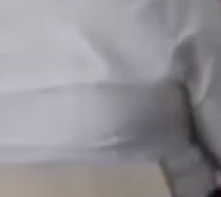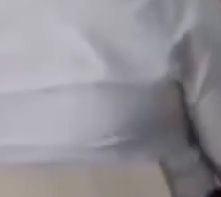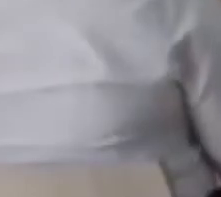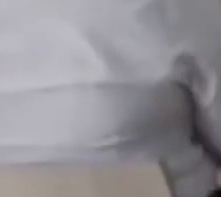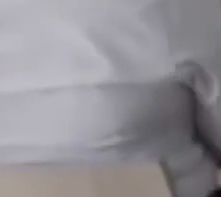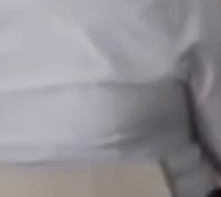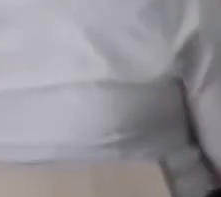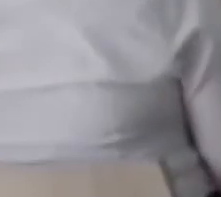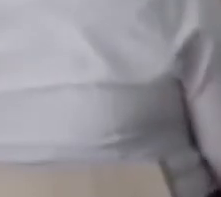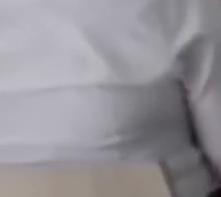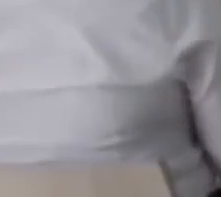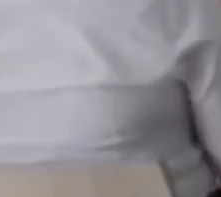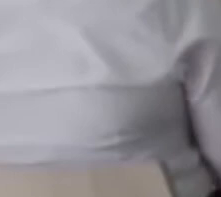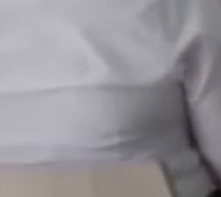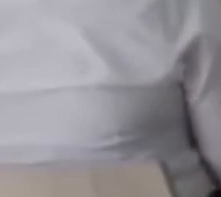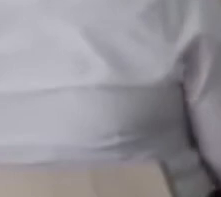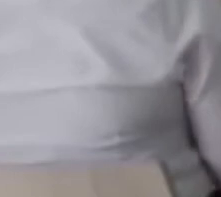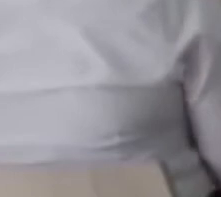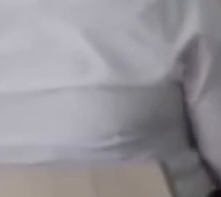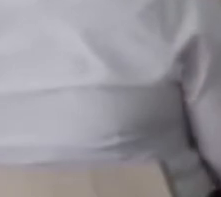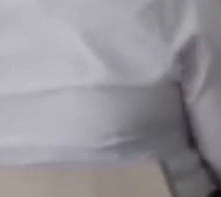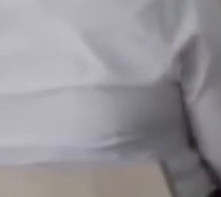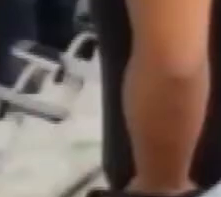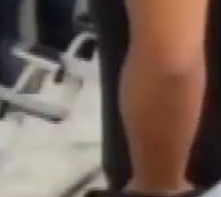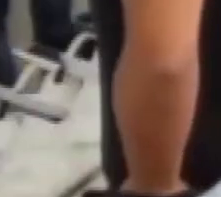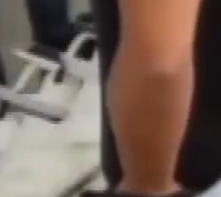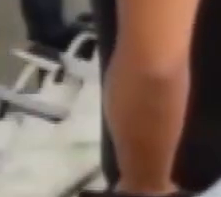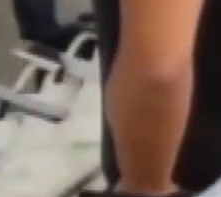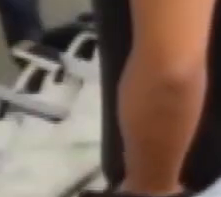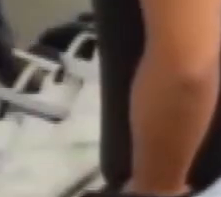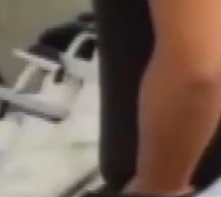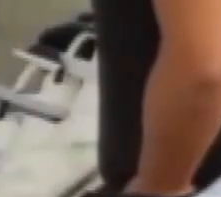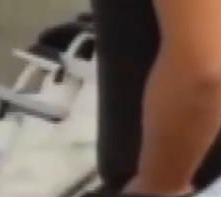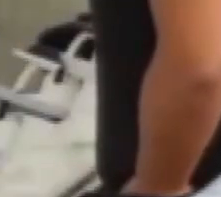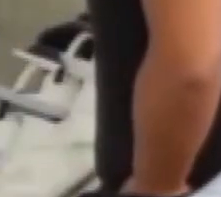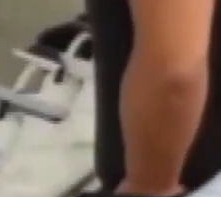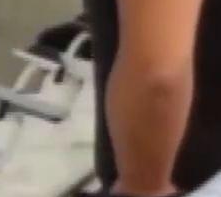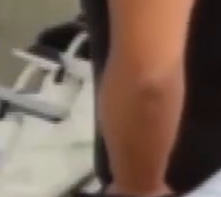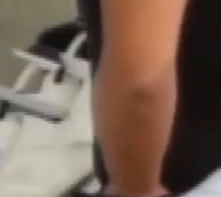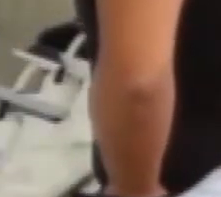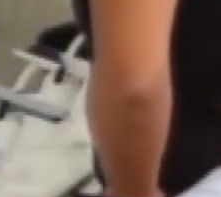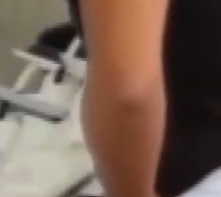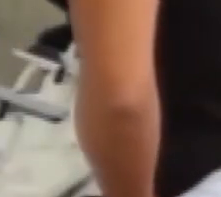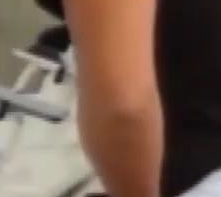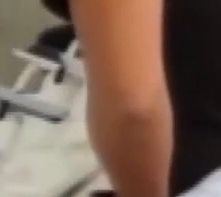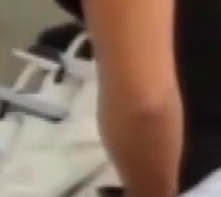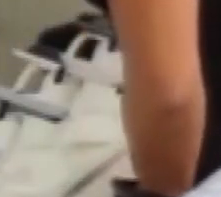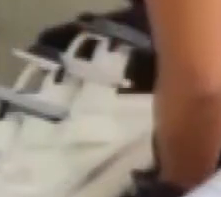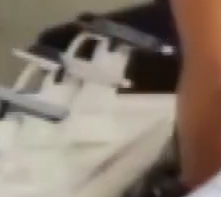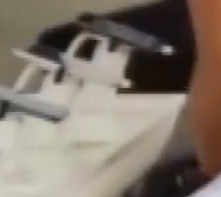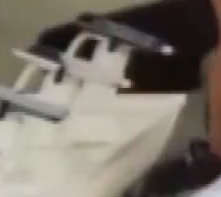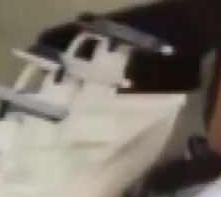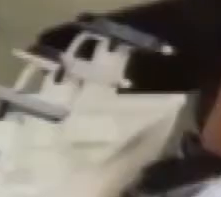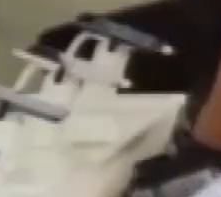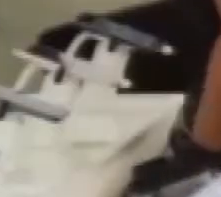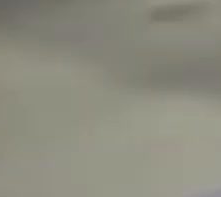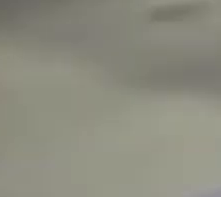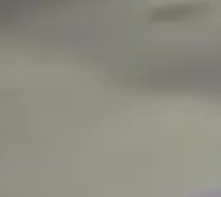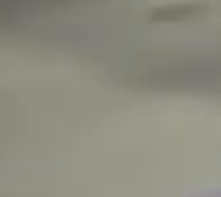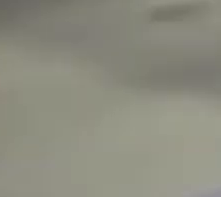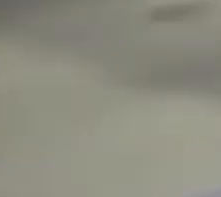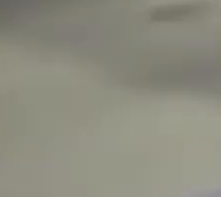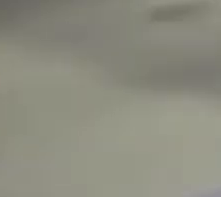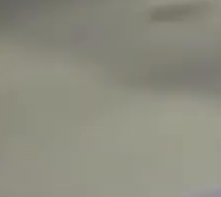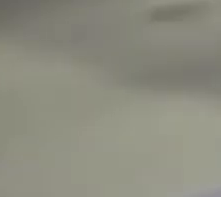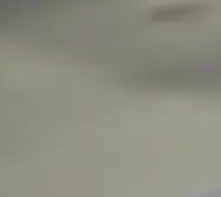para contarnos las ventajas de la fibra óptica. Muy buenas tardes. Muy buenas tardes. Fibra óptica Movistar permite tener la mejor experiencia, mayor